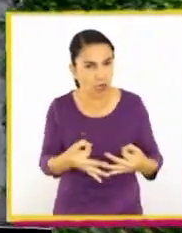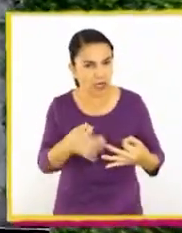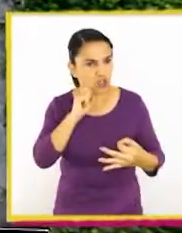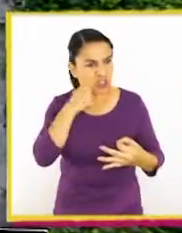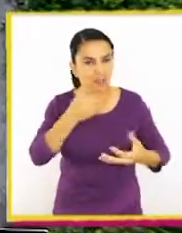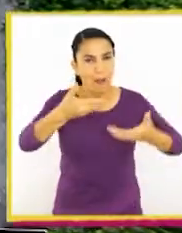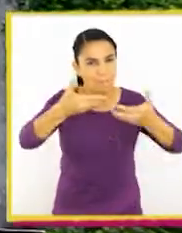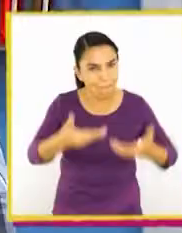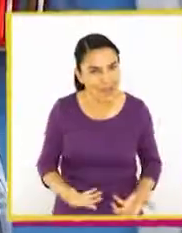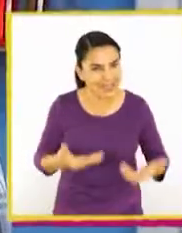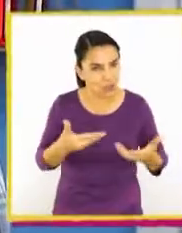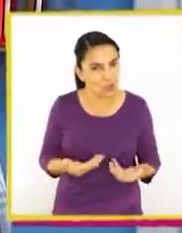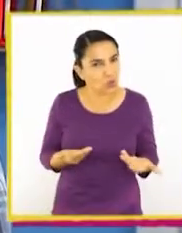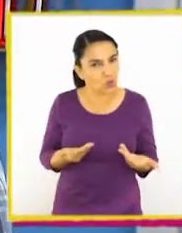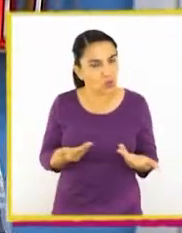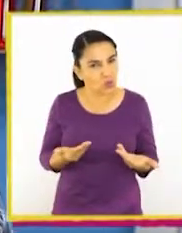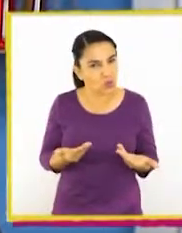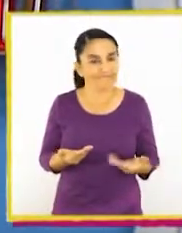que se hable de peso?